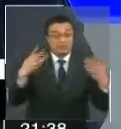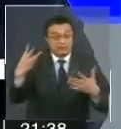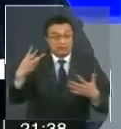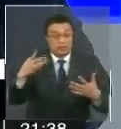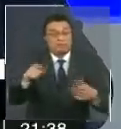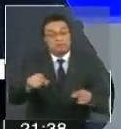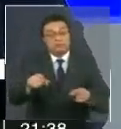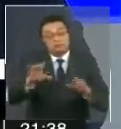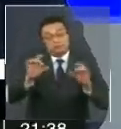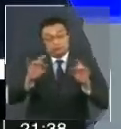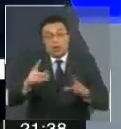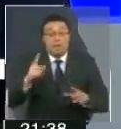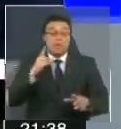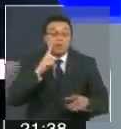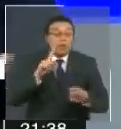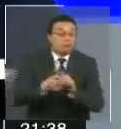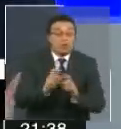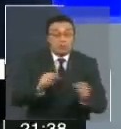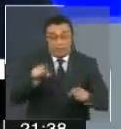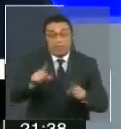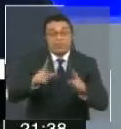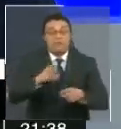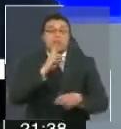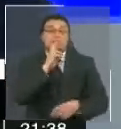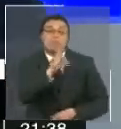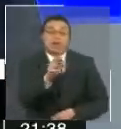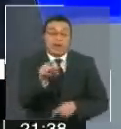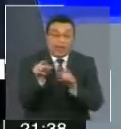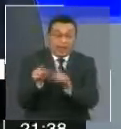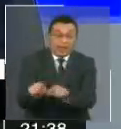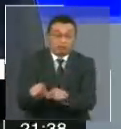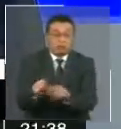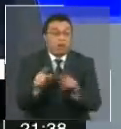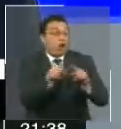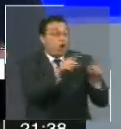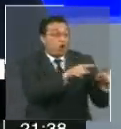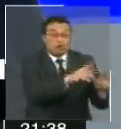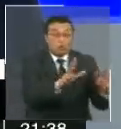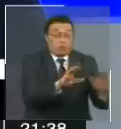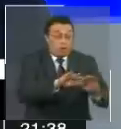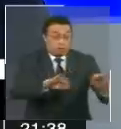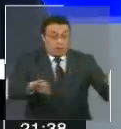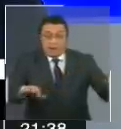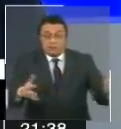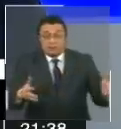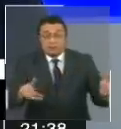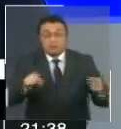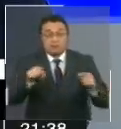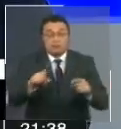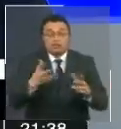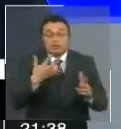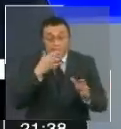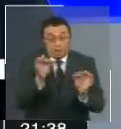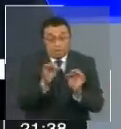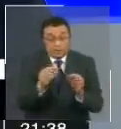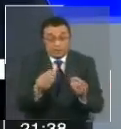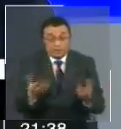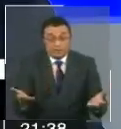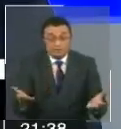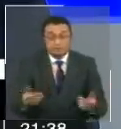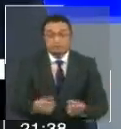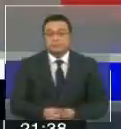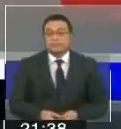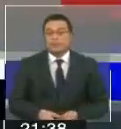eso es indesmentible y tiene que responder por eso. A pesar de lo otro también. O sea, una cosa no quita la otra. No sé si me explico bien. Después